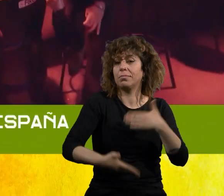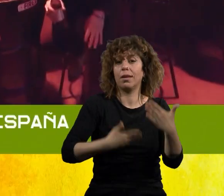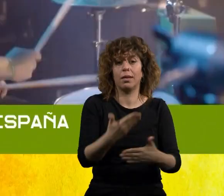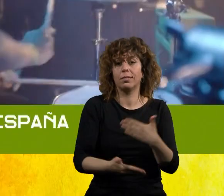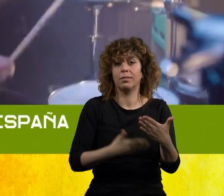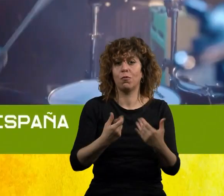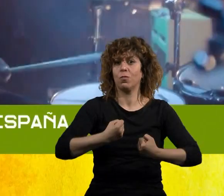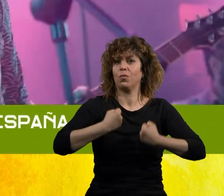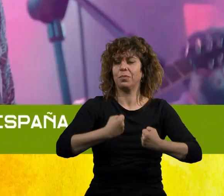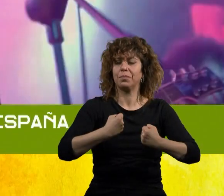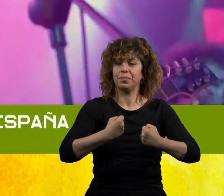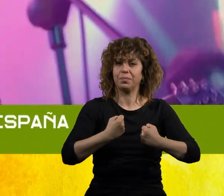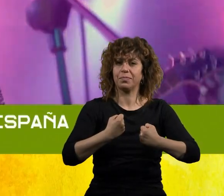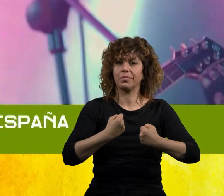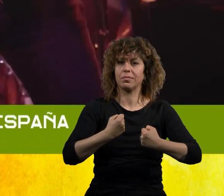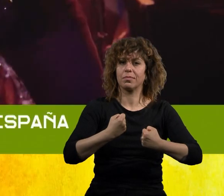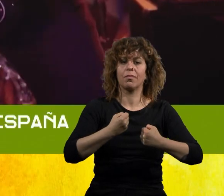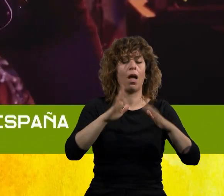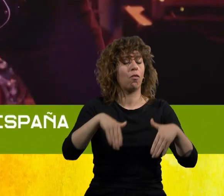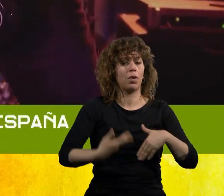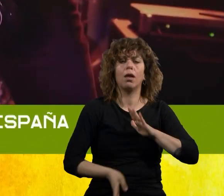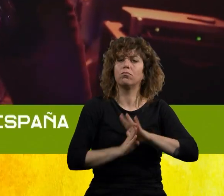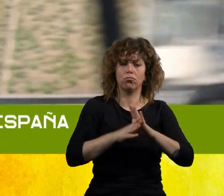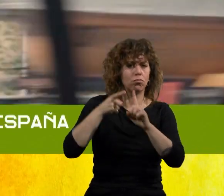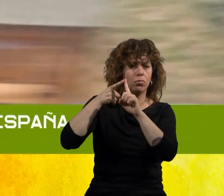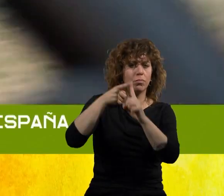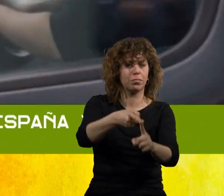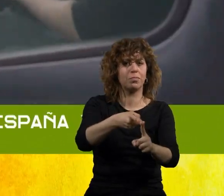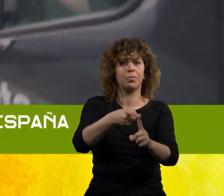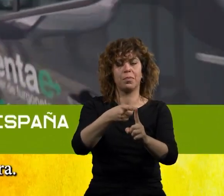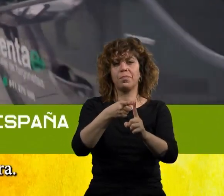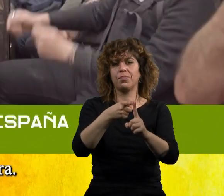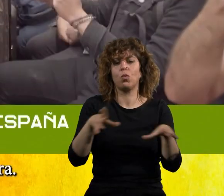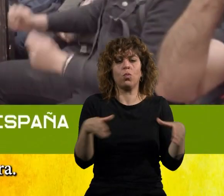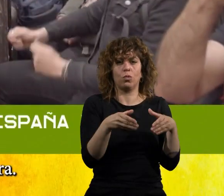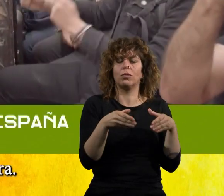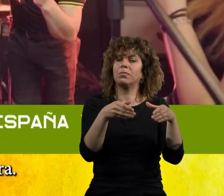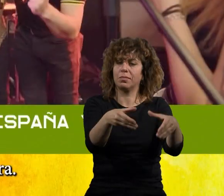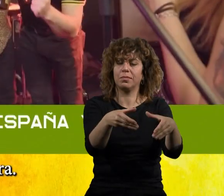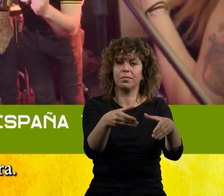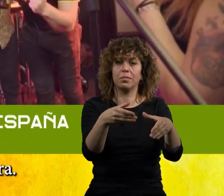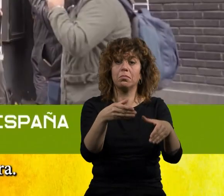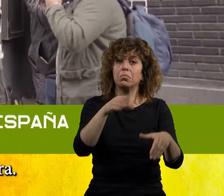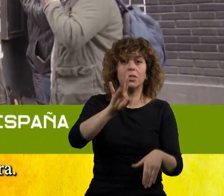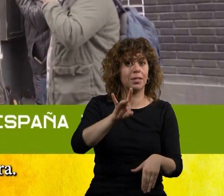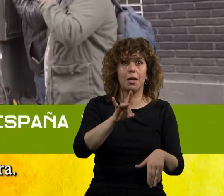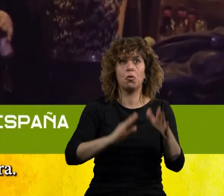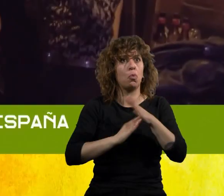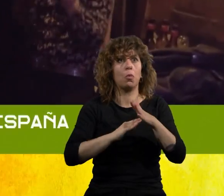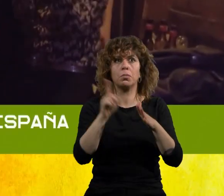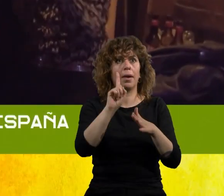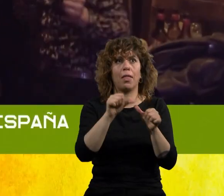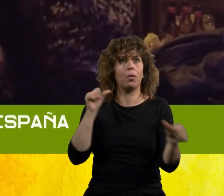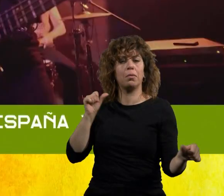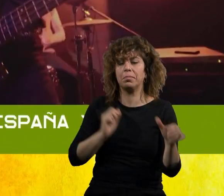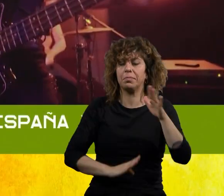también fuerzas y dijimos para adelante y vamos. Y la verdad que sí, que no hemos parado hasta ahora.